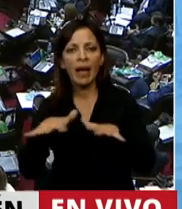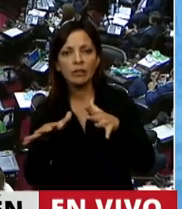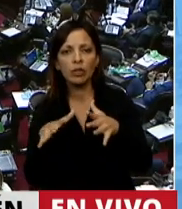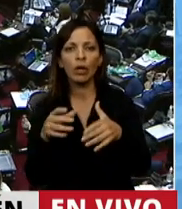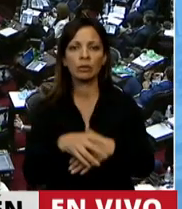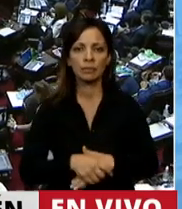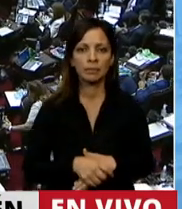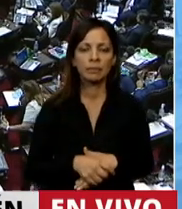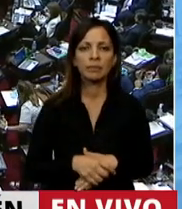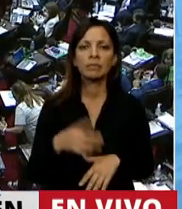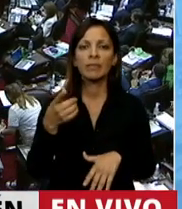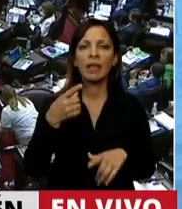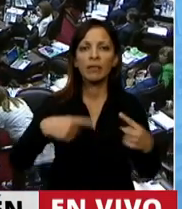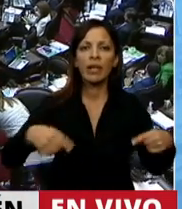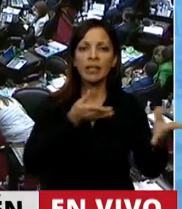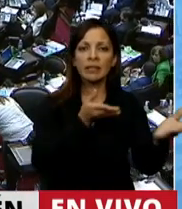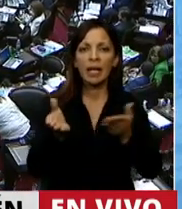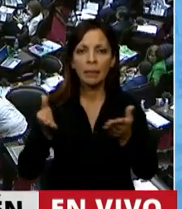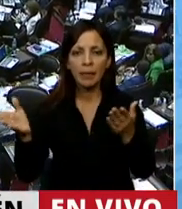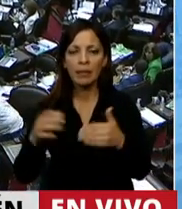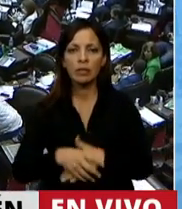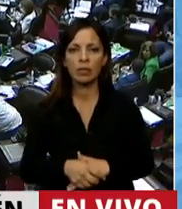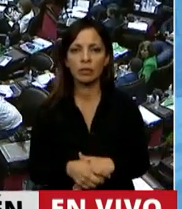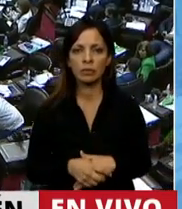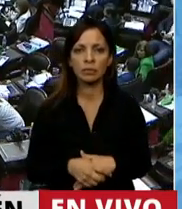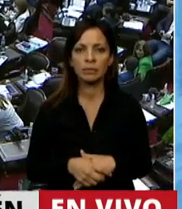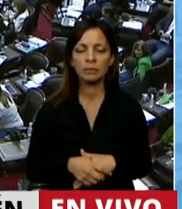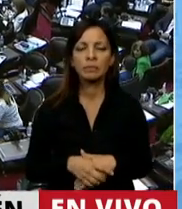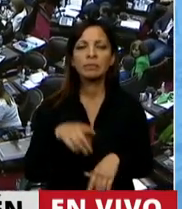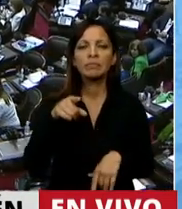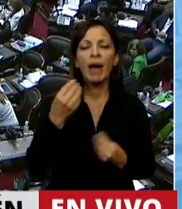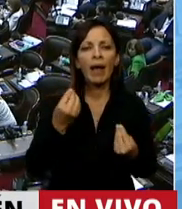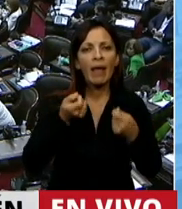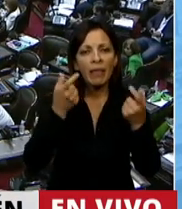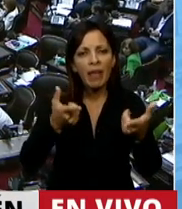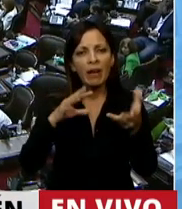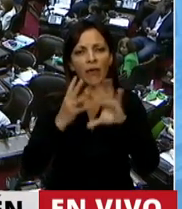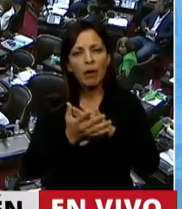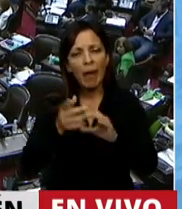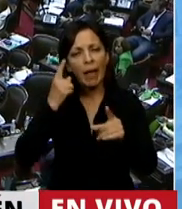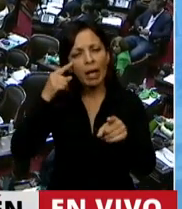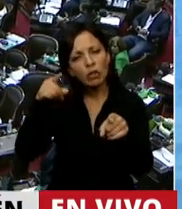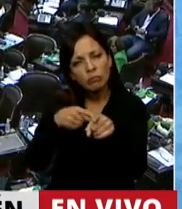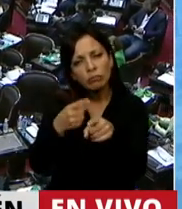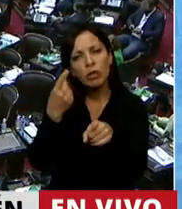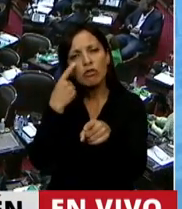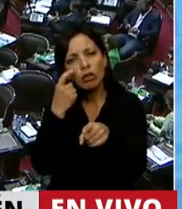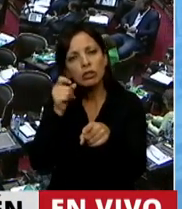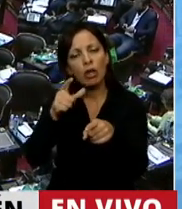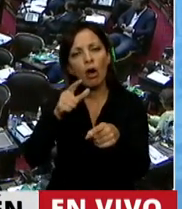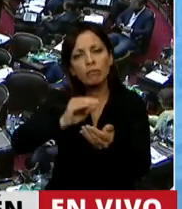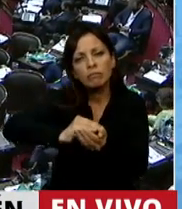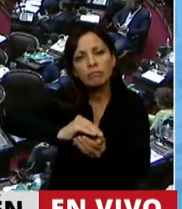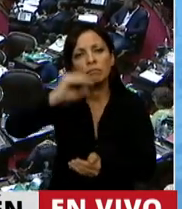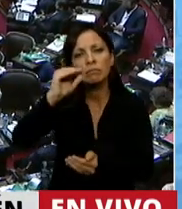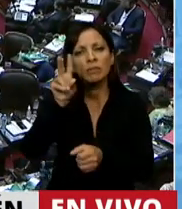fortalecimiento de los distintos servicios que intervienen transversalmente en el seguimiento del embarazo y de niñez, pilares del